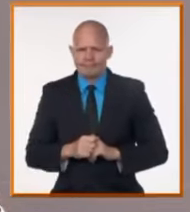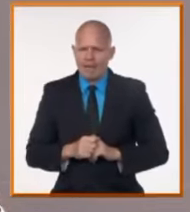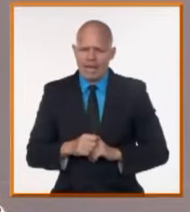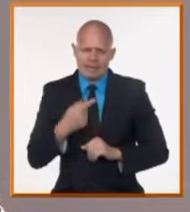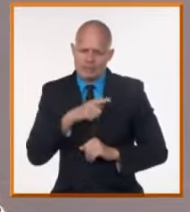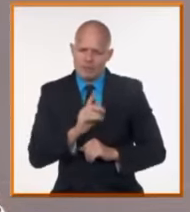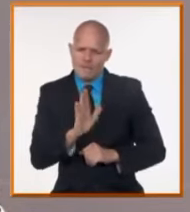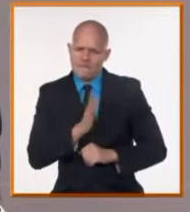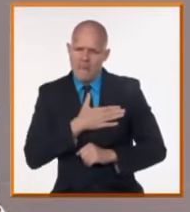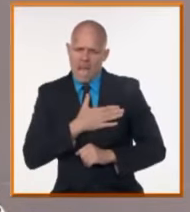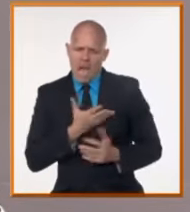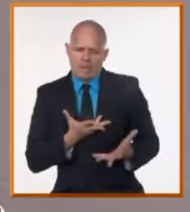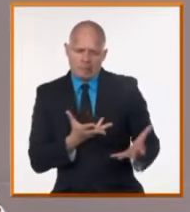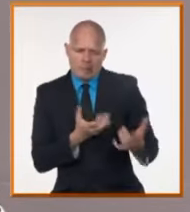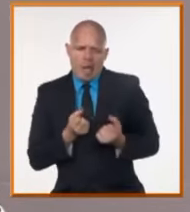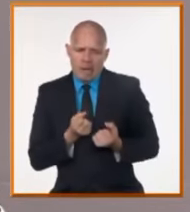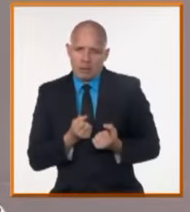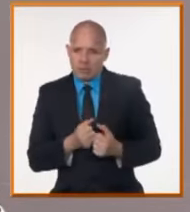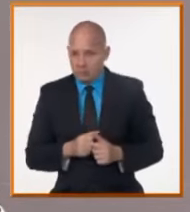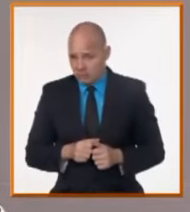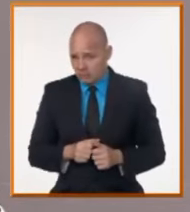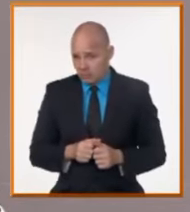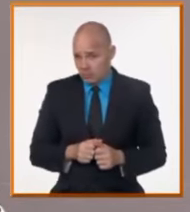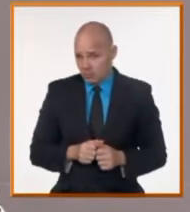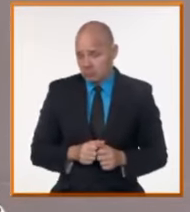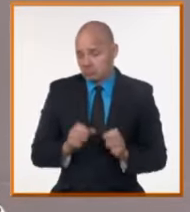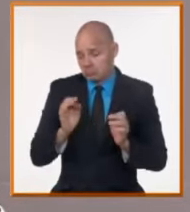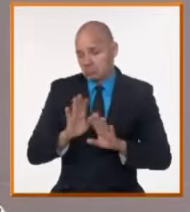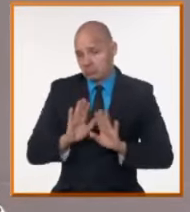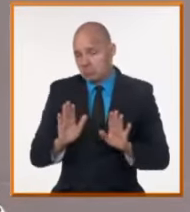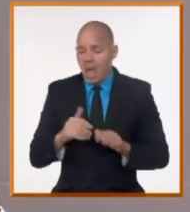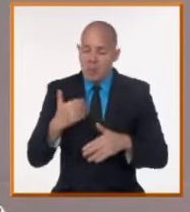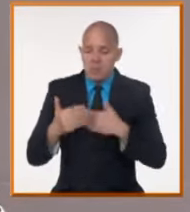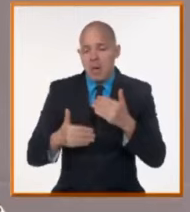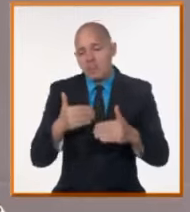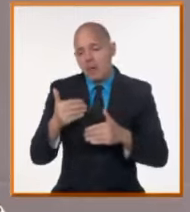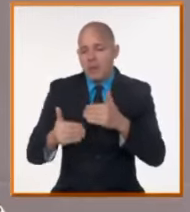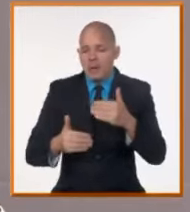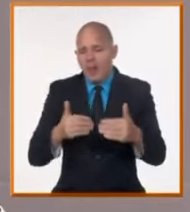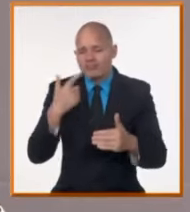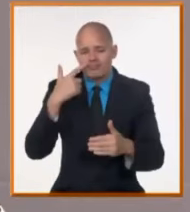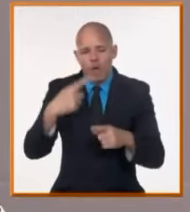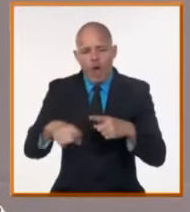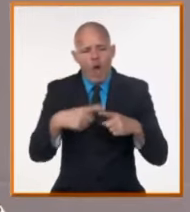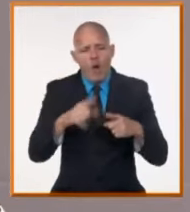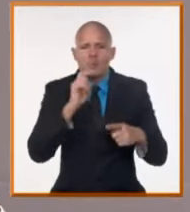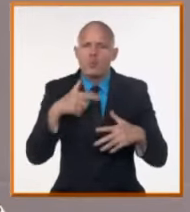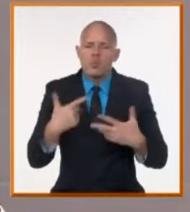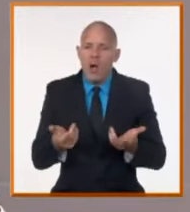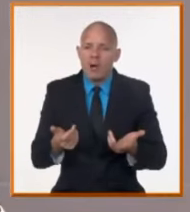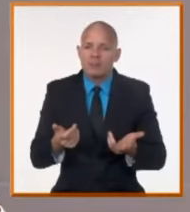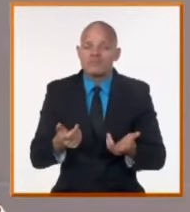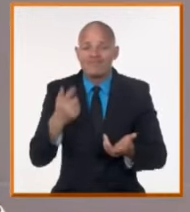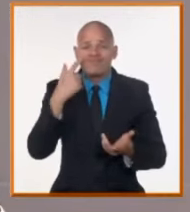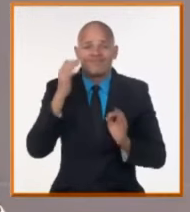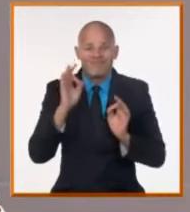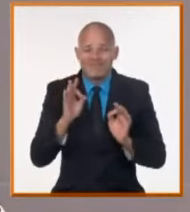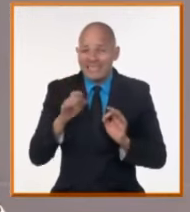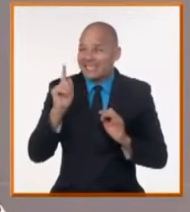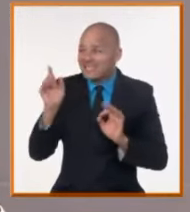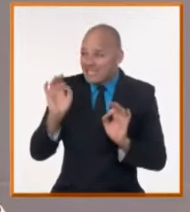Unidos. Y en ese camino se produjeron otros hechos fatales, pudiéramos decir, desde el punto de vista de los